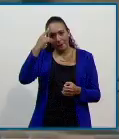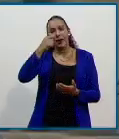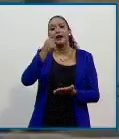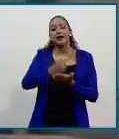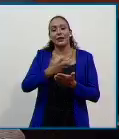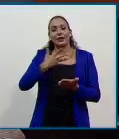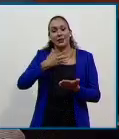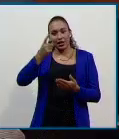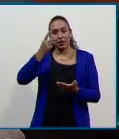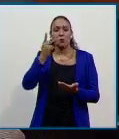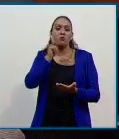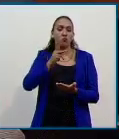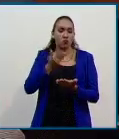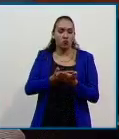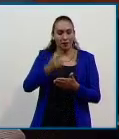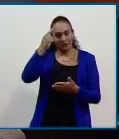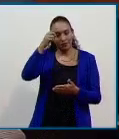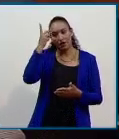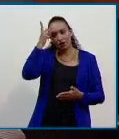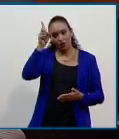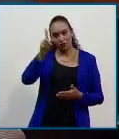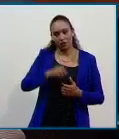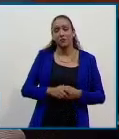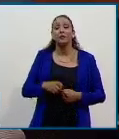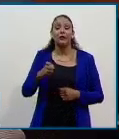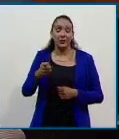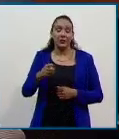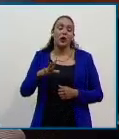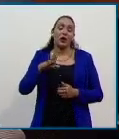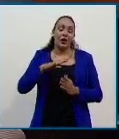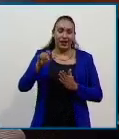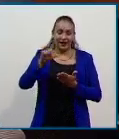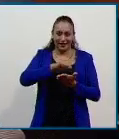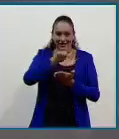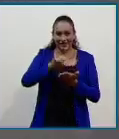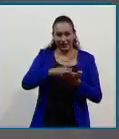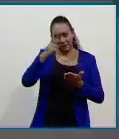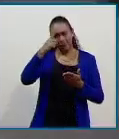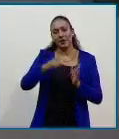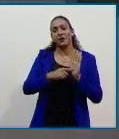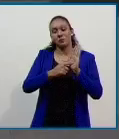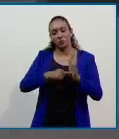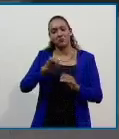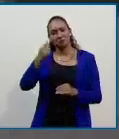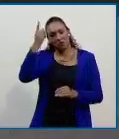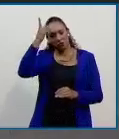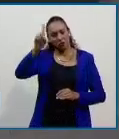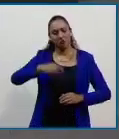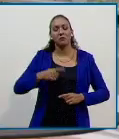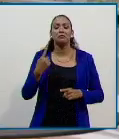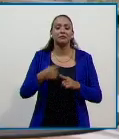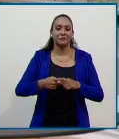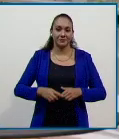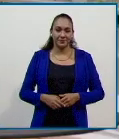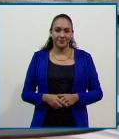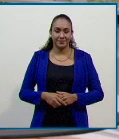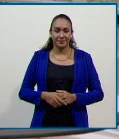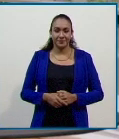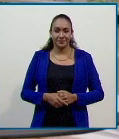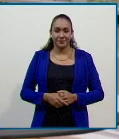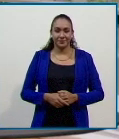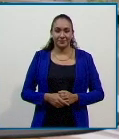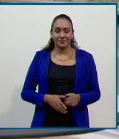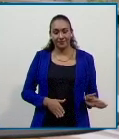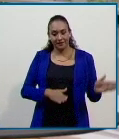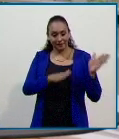artículo 188 de la Ley de la Propiedad Industrial. Para el canal del Poder Judicial de la Federación, Mario López Peña. Por